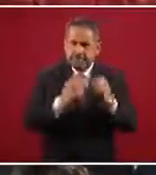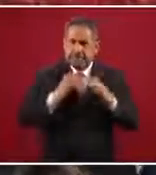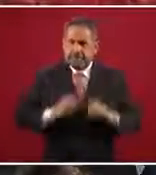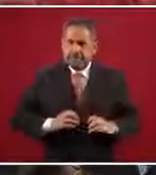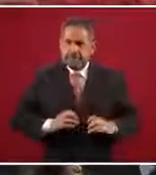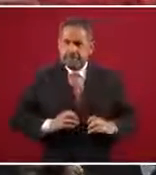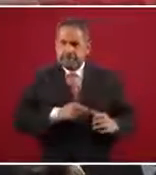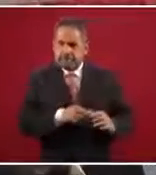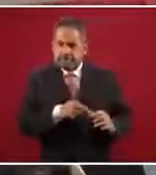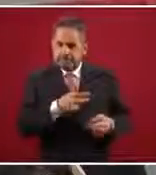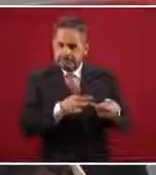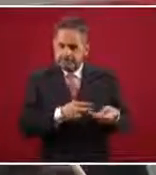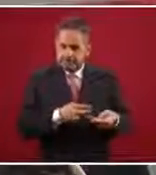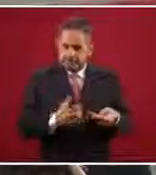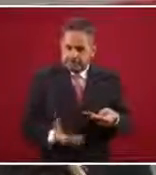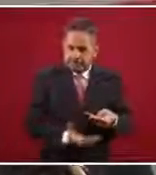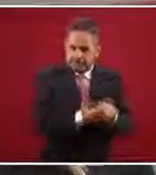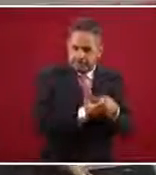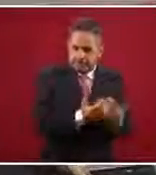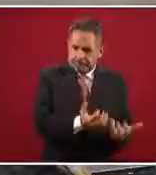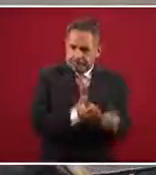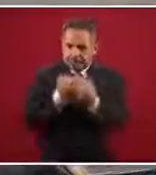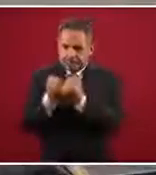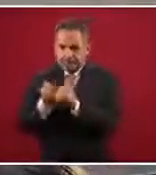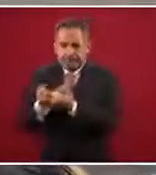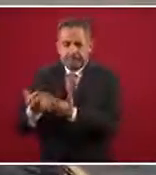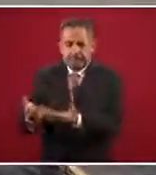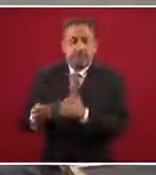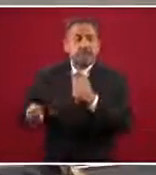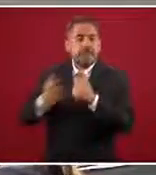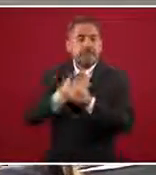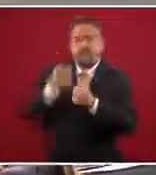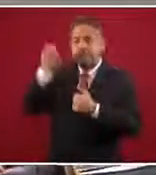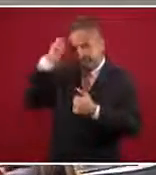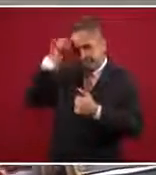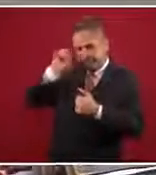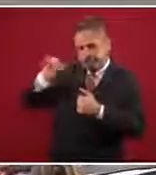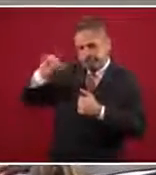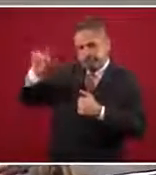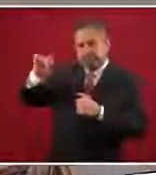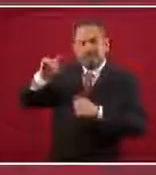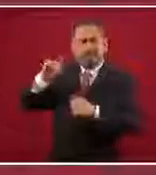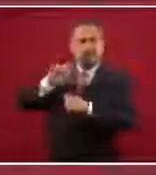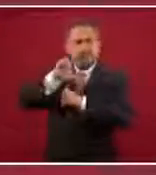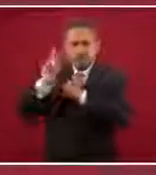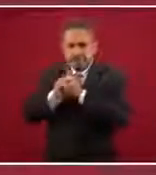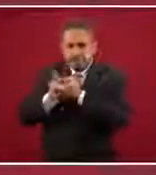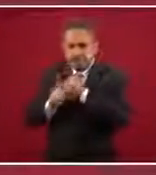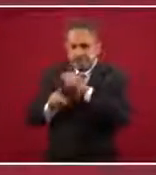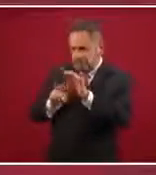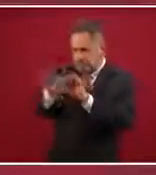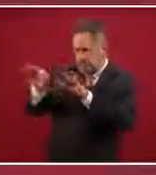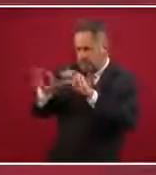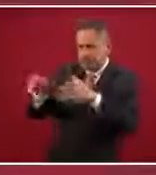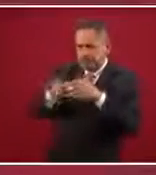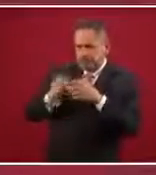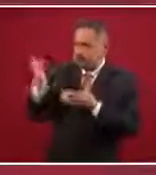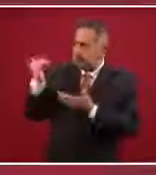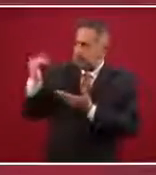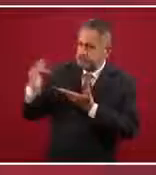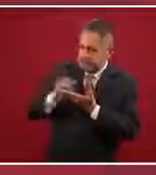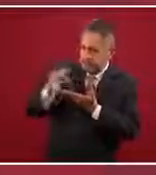primero se conformó un grupo de expertos nacionales y extranjeros se pidió apoyo a